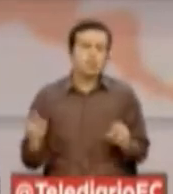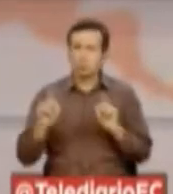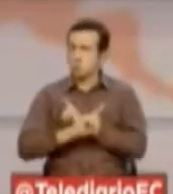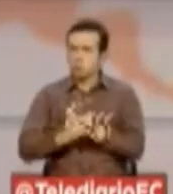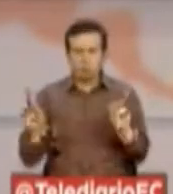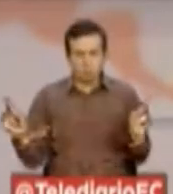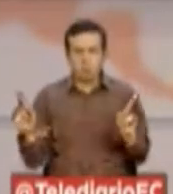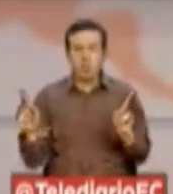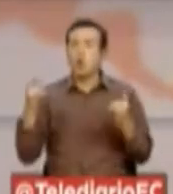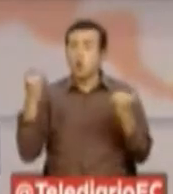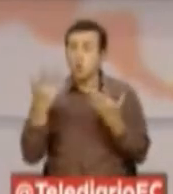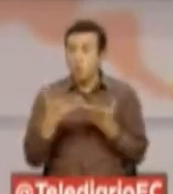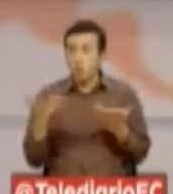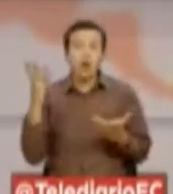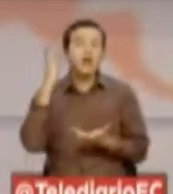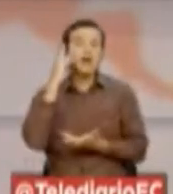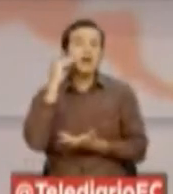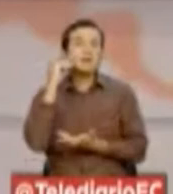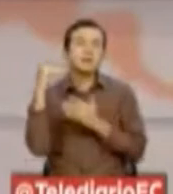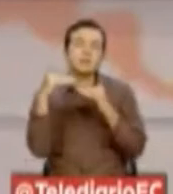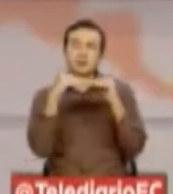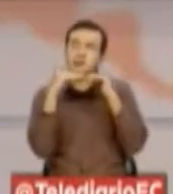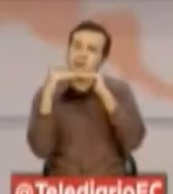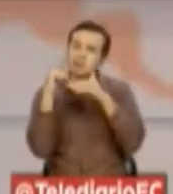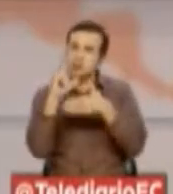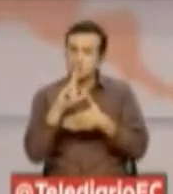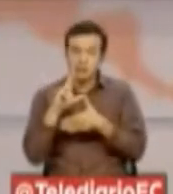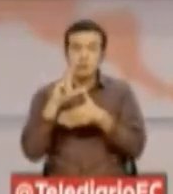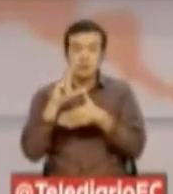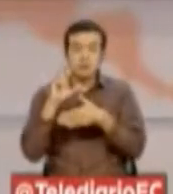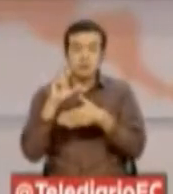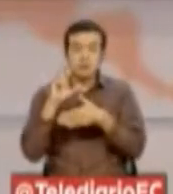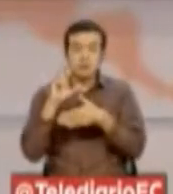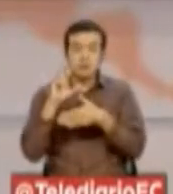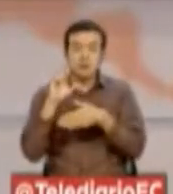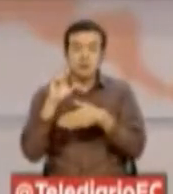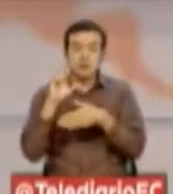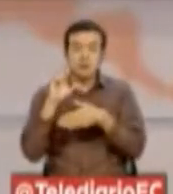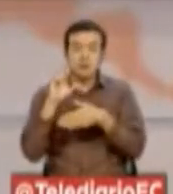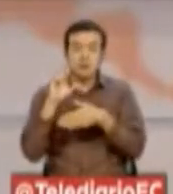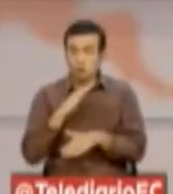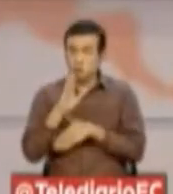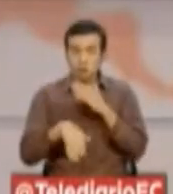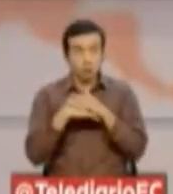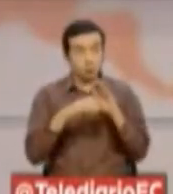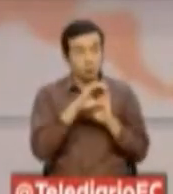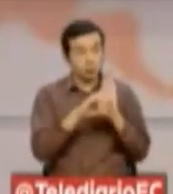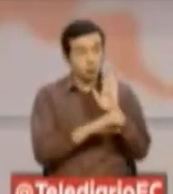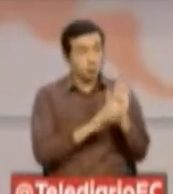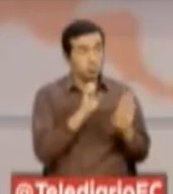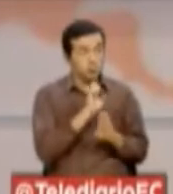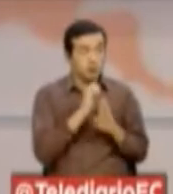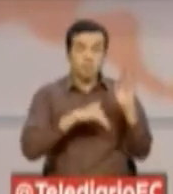esta es la experiencia democrática latinoamericana y ecuatoriana todas las constituciones ecuatorianas más democráticas